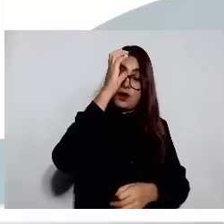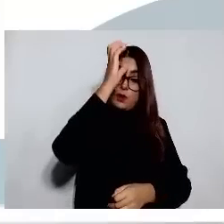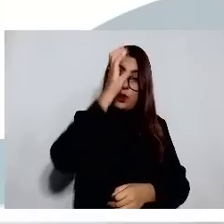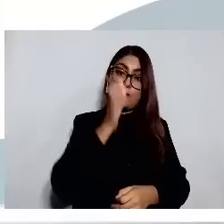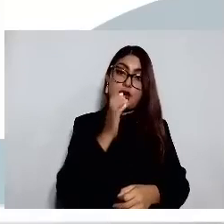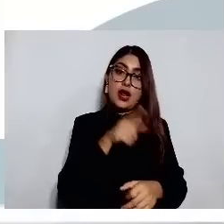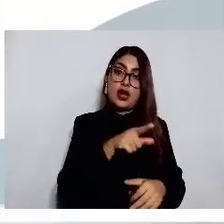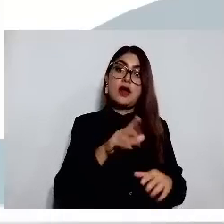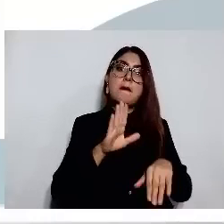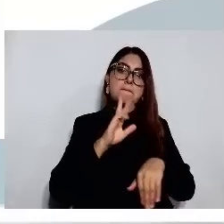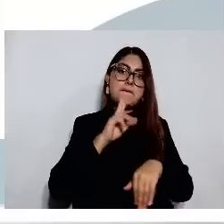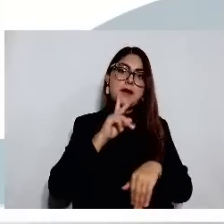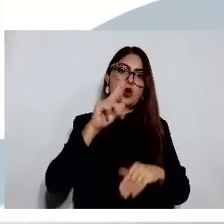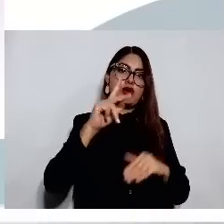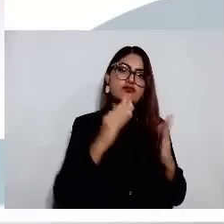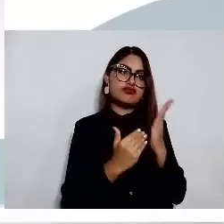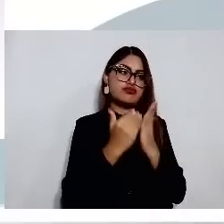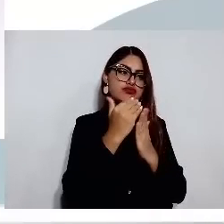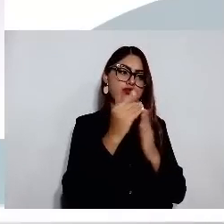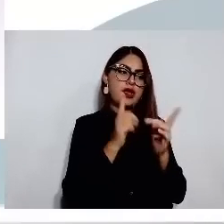México. La siguiente, por favor.